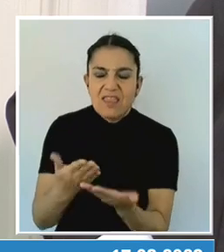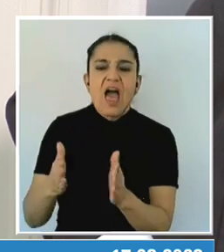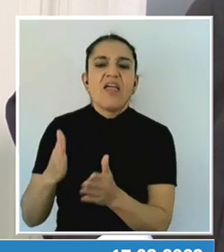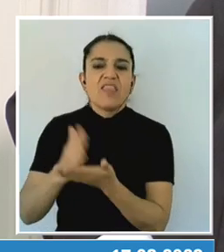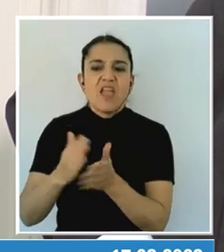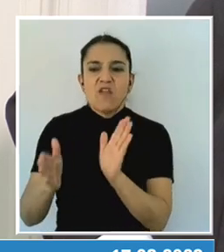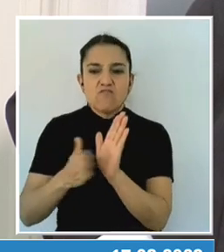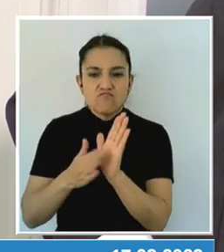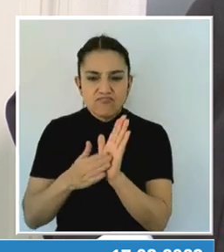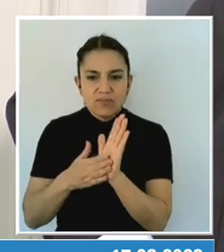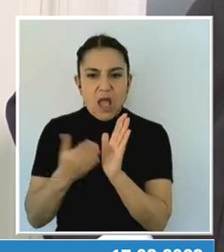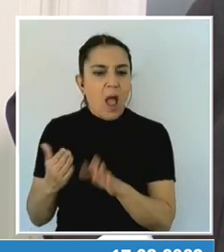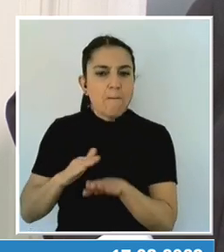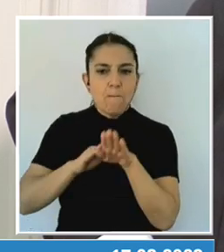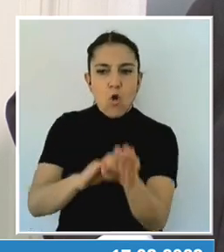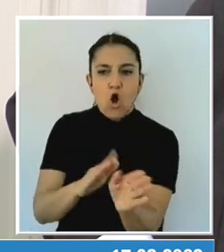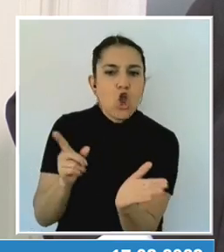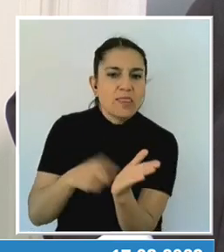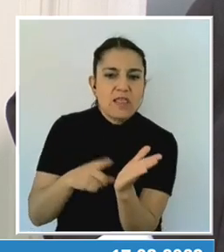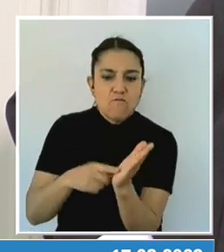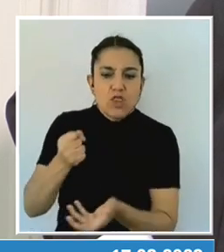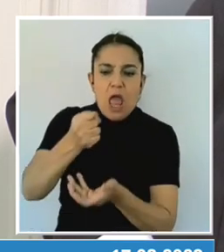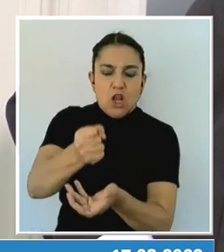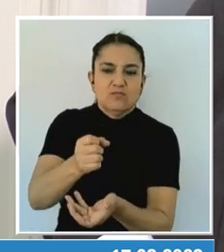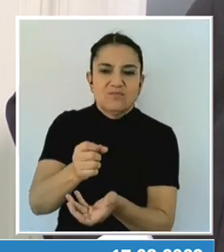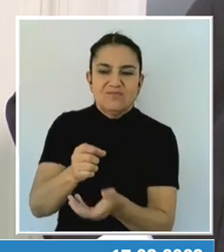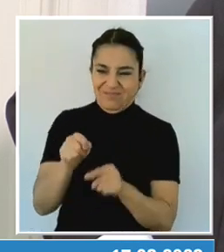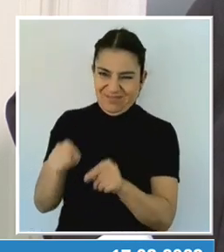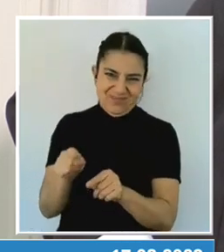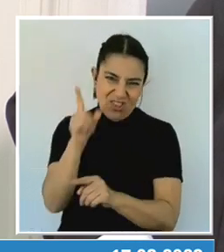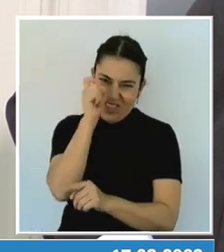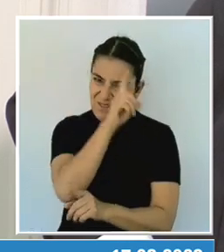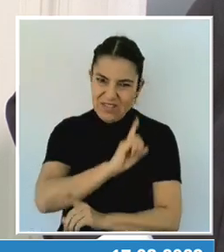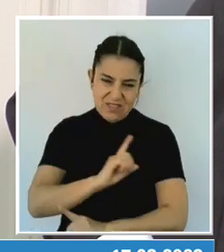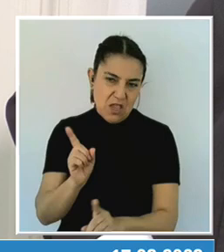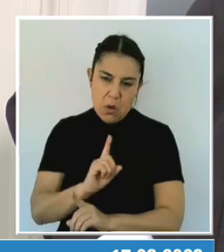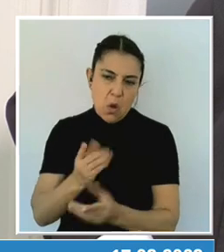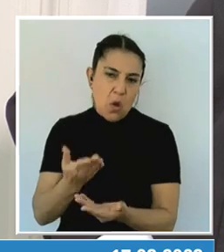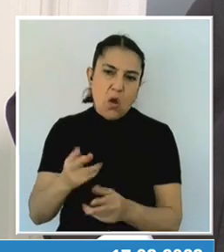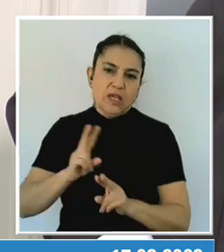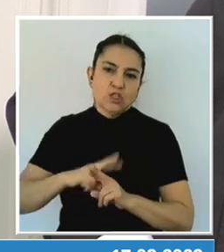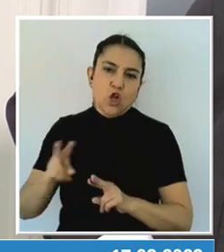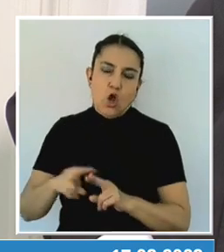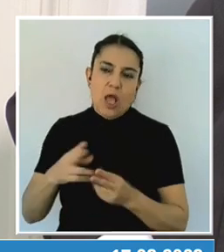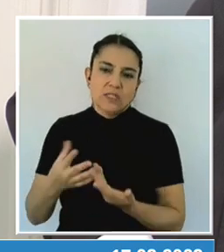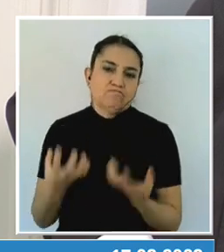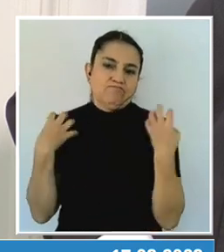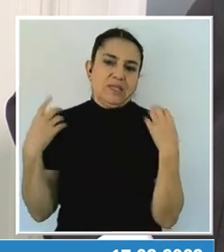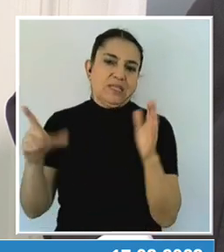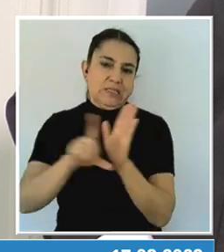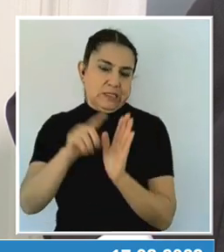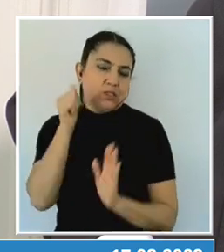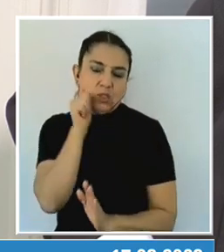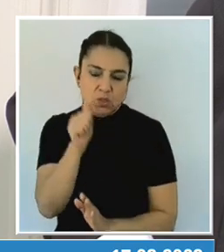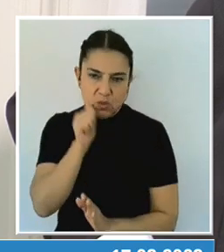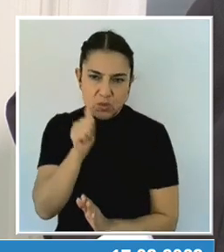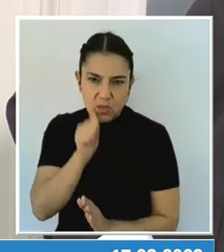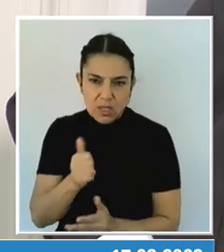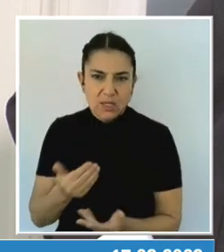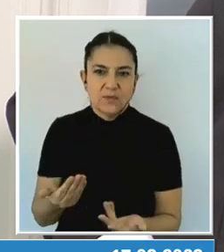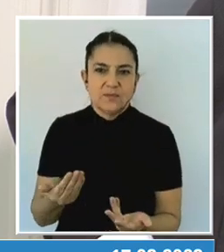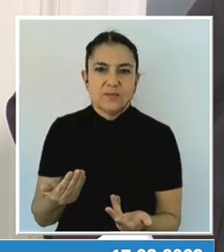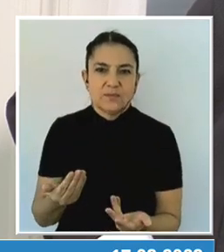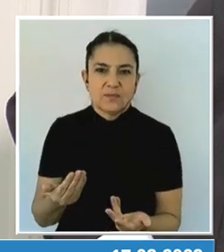esto, pero si eso no es difícil. Eso lo tiene que hacer el legislador día a día